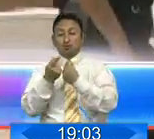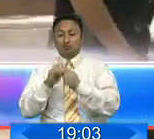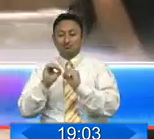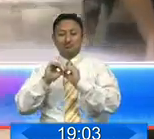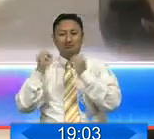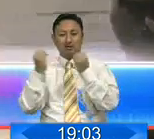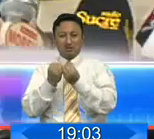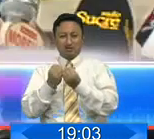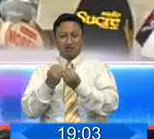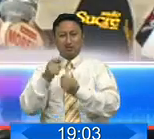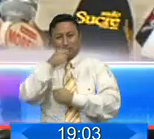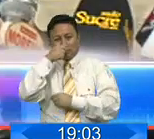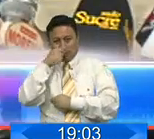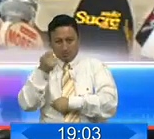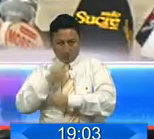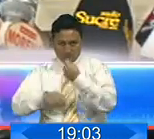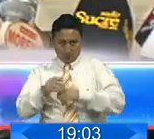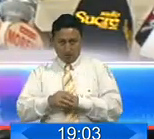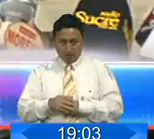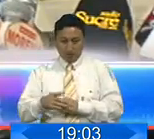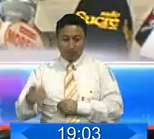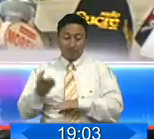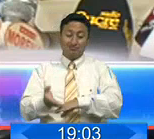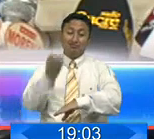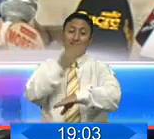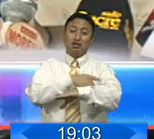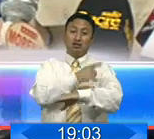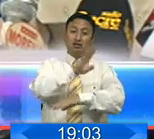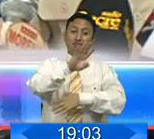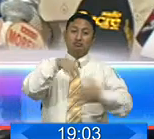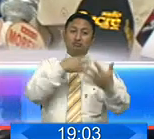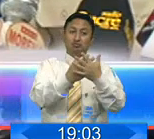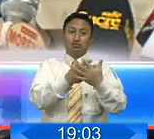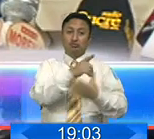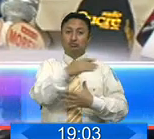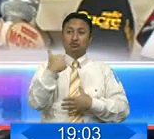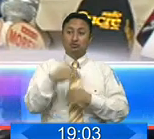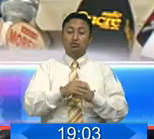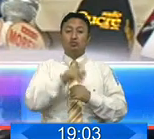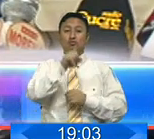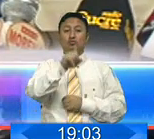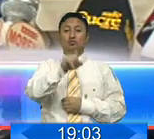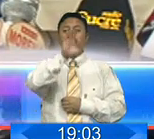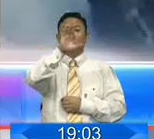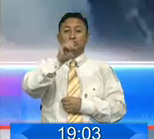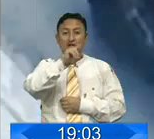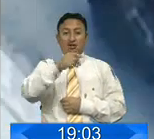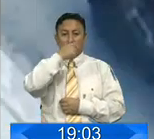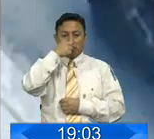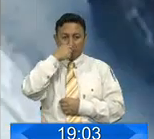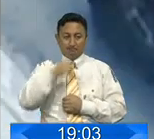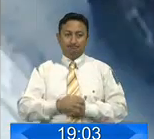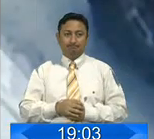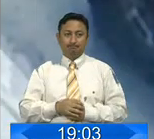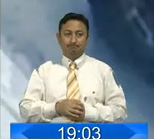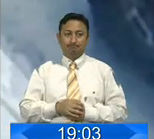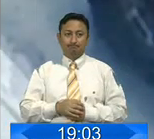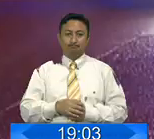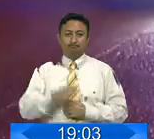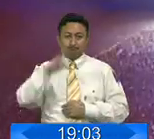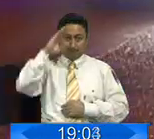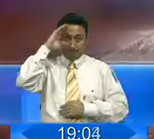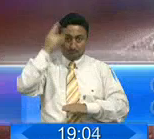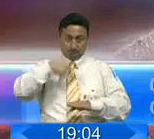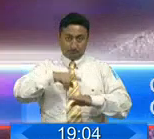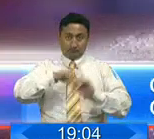organización narcodelictiva que había sido detenido meses atrás en posesión de una tonelada de cocaína. La Policía Nacional presentó el automóvil